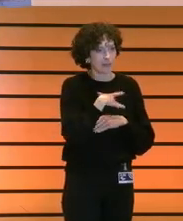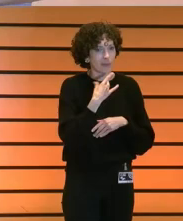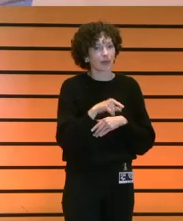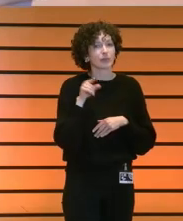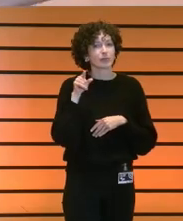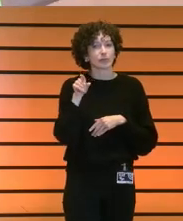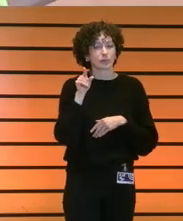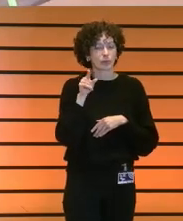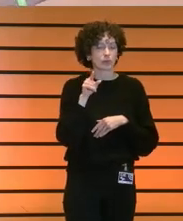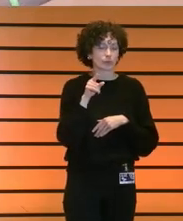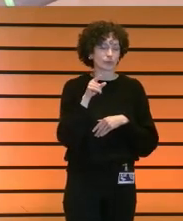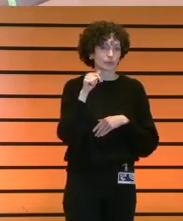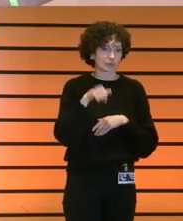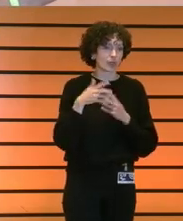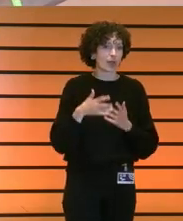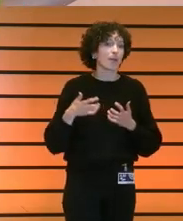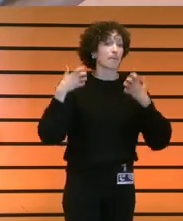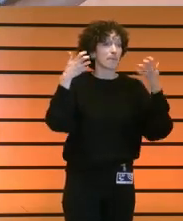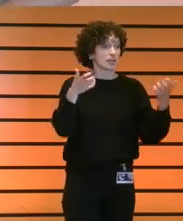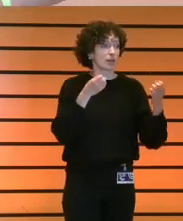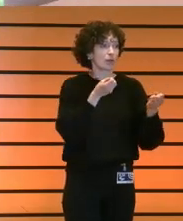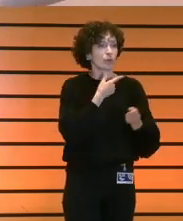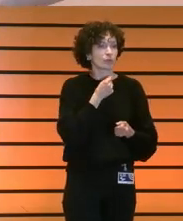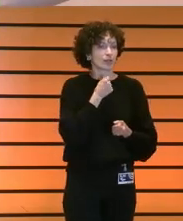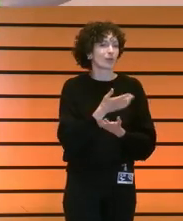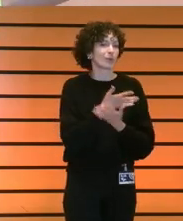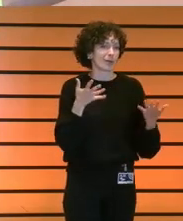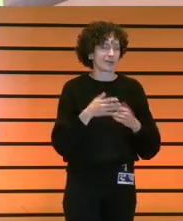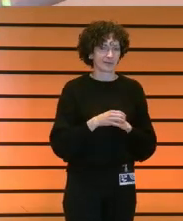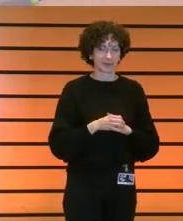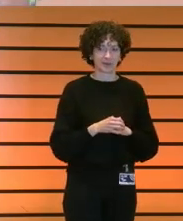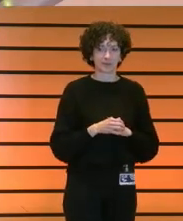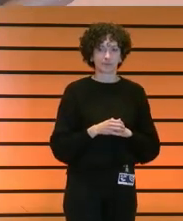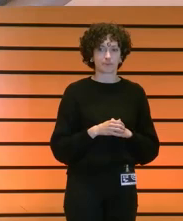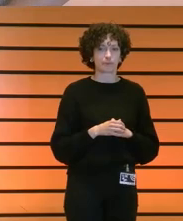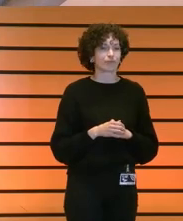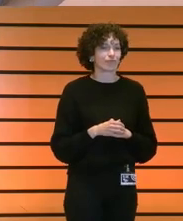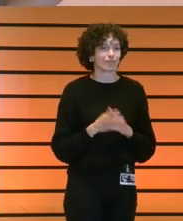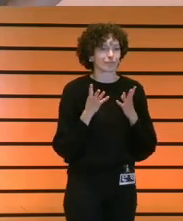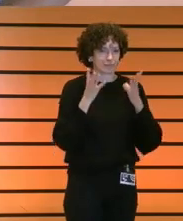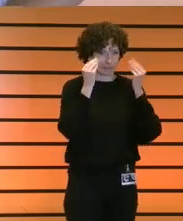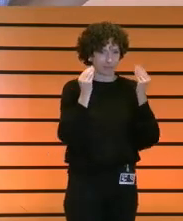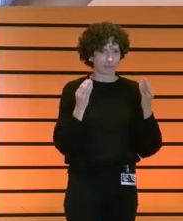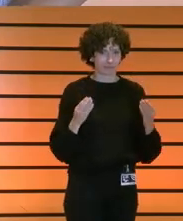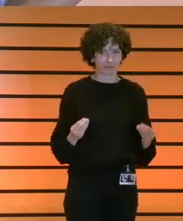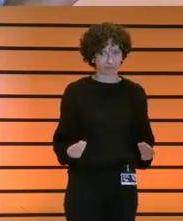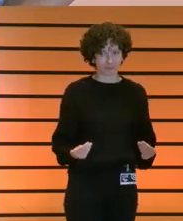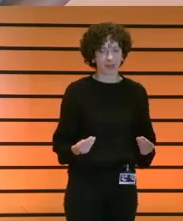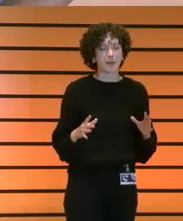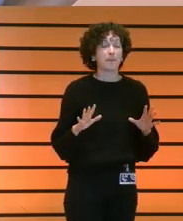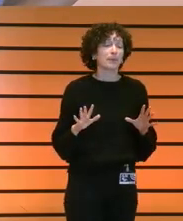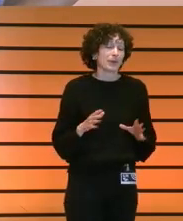trasladar en este espacio, en este congreso de plena inclusión? Muchísimos. Pero